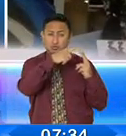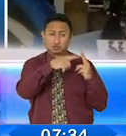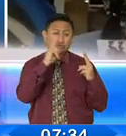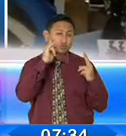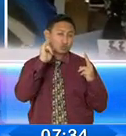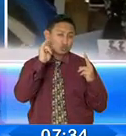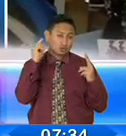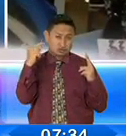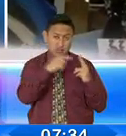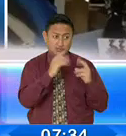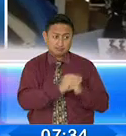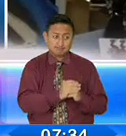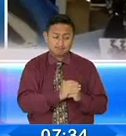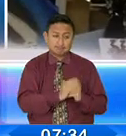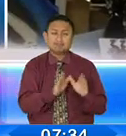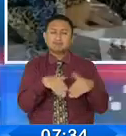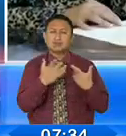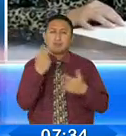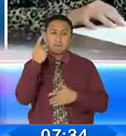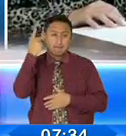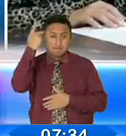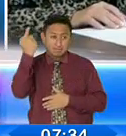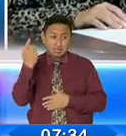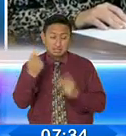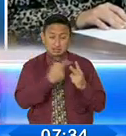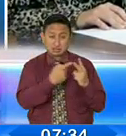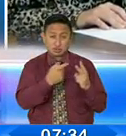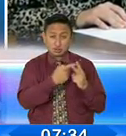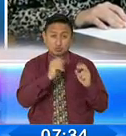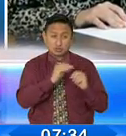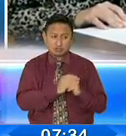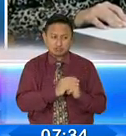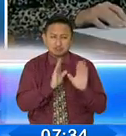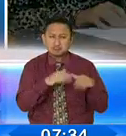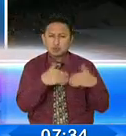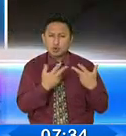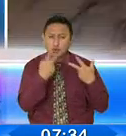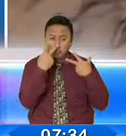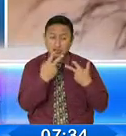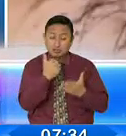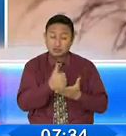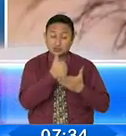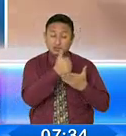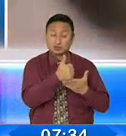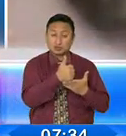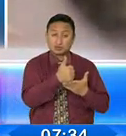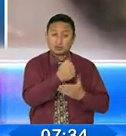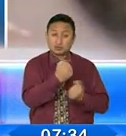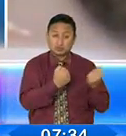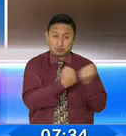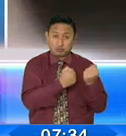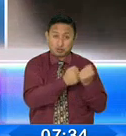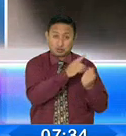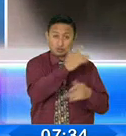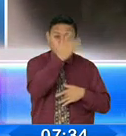Una de las formas que los padres y las nenas justamente han visto para poder ayudar económicamente a la enfermedad que ellas padecen es haciendo